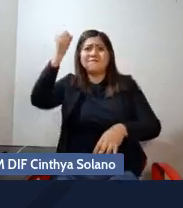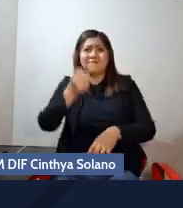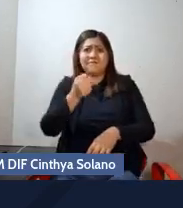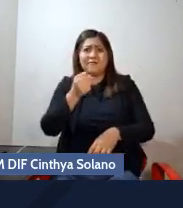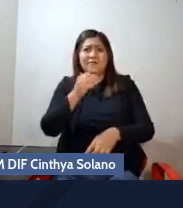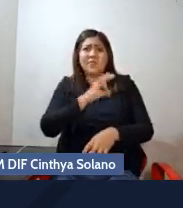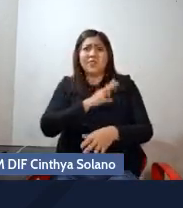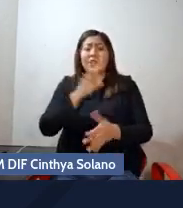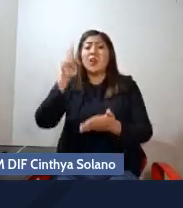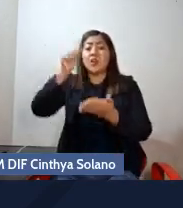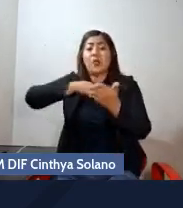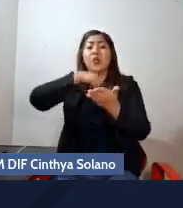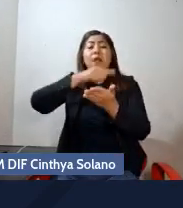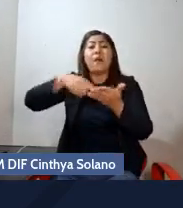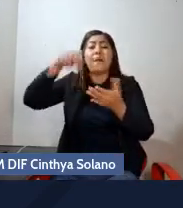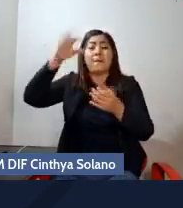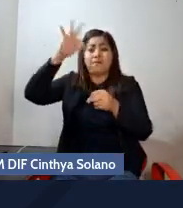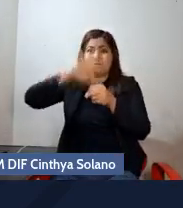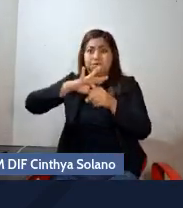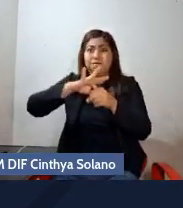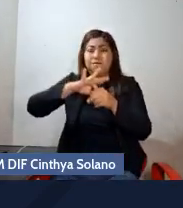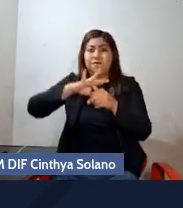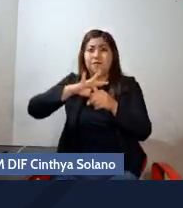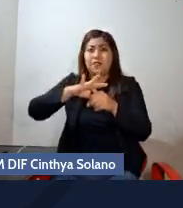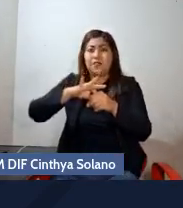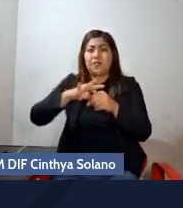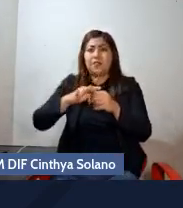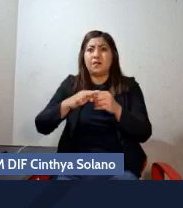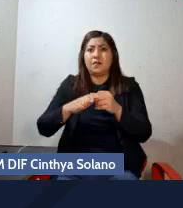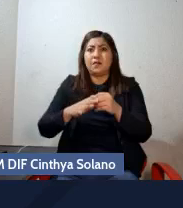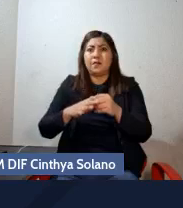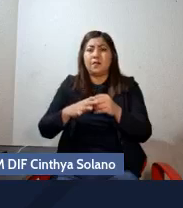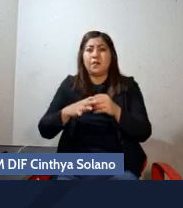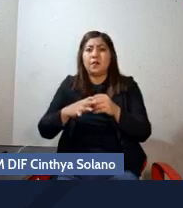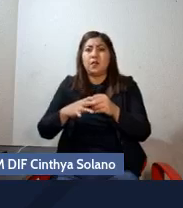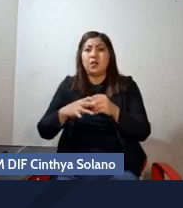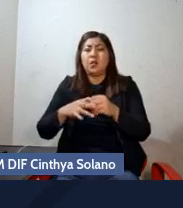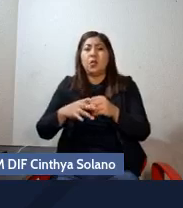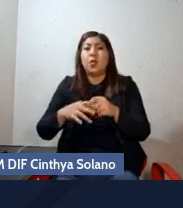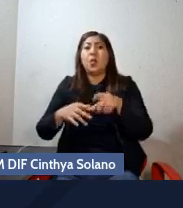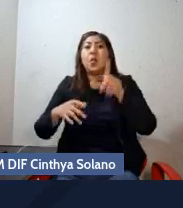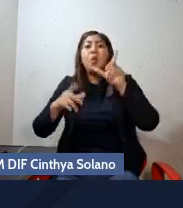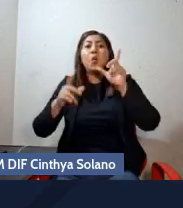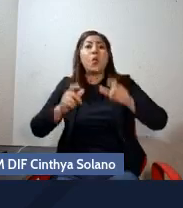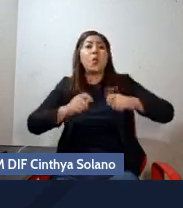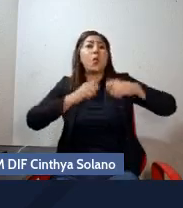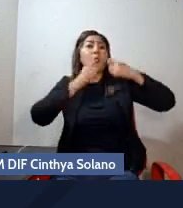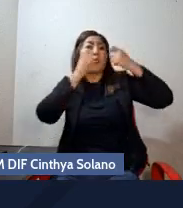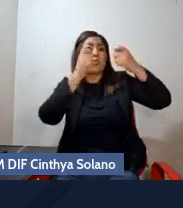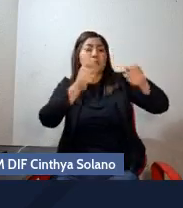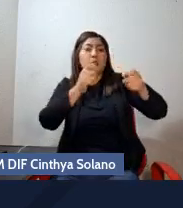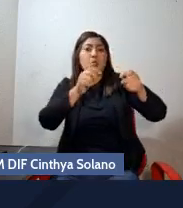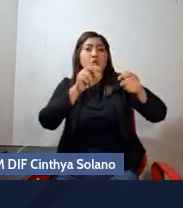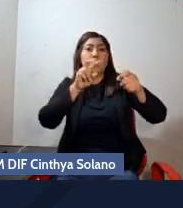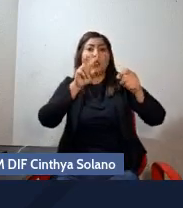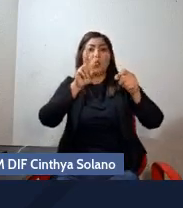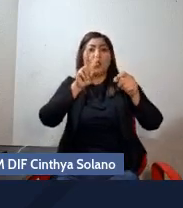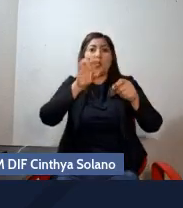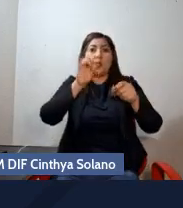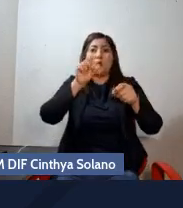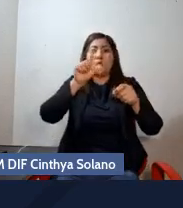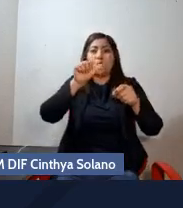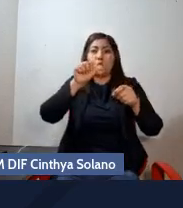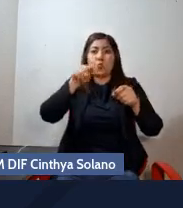oficio, incluso puede ser un volante donde nos estén tratando de forzar a votar por alguien que nosotros no queremos